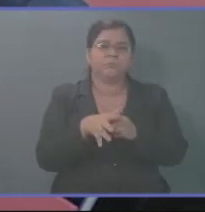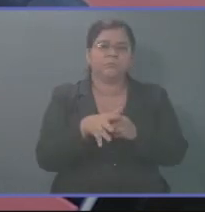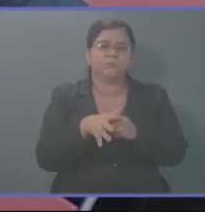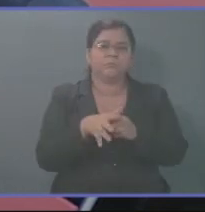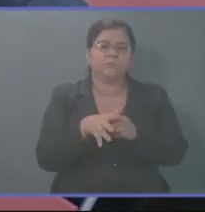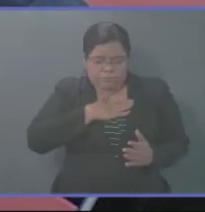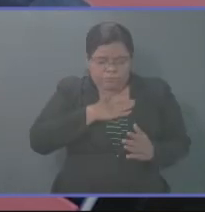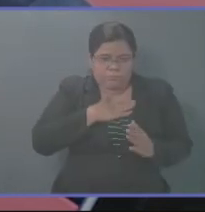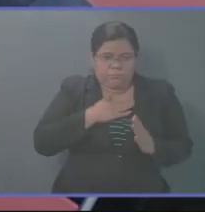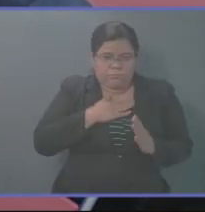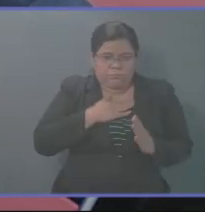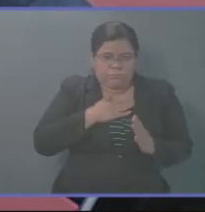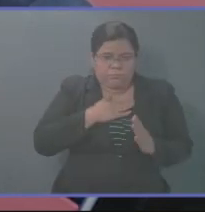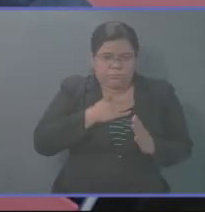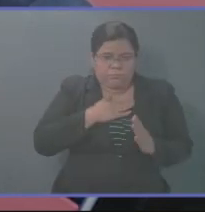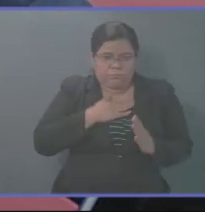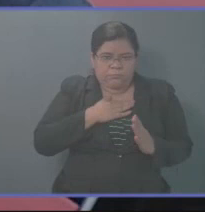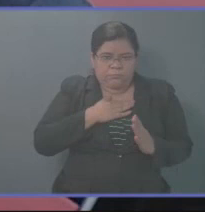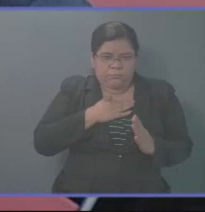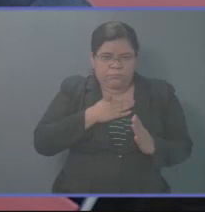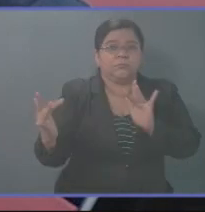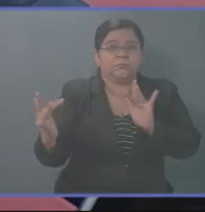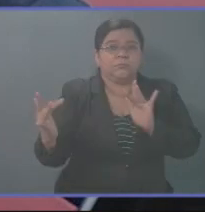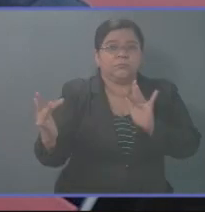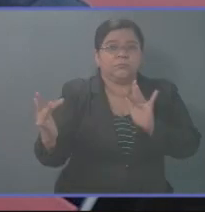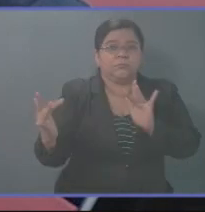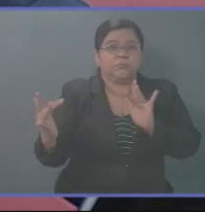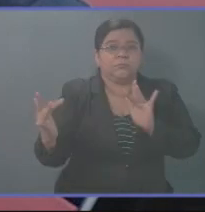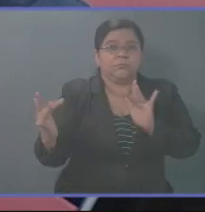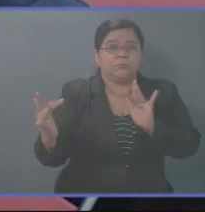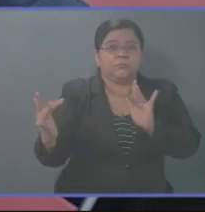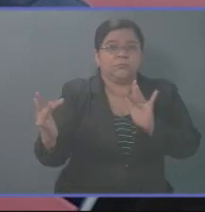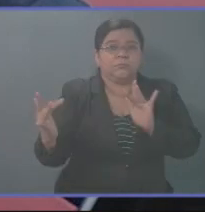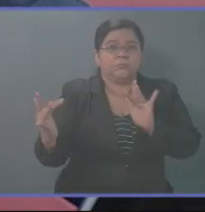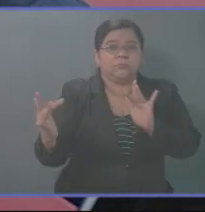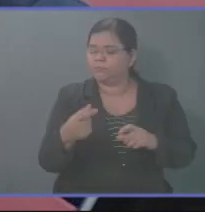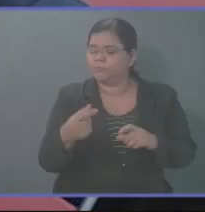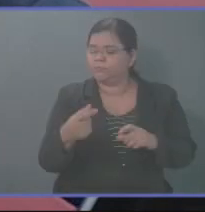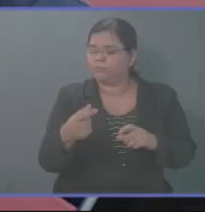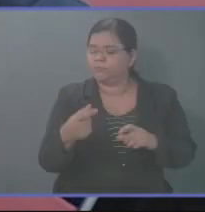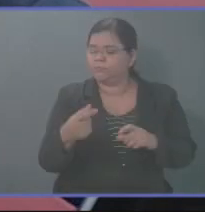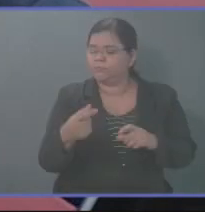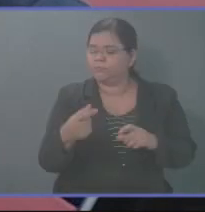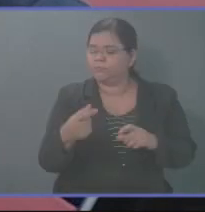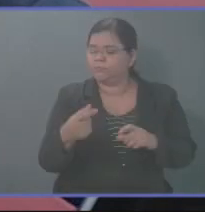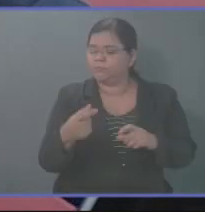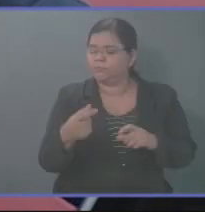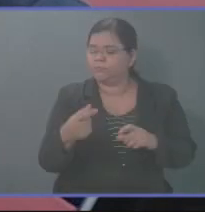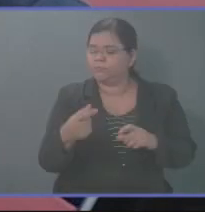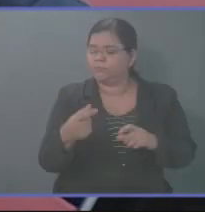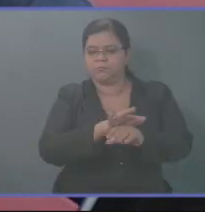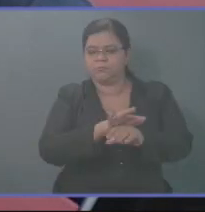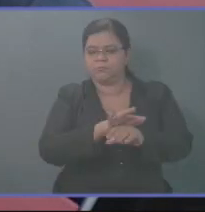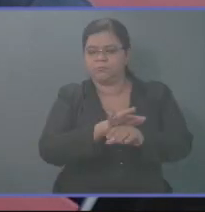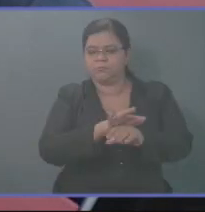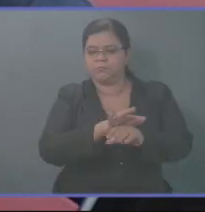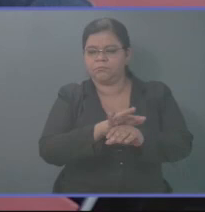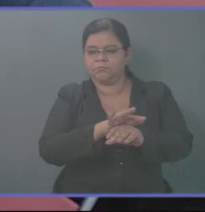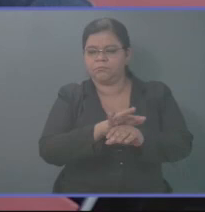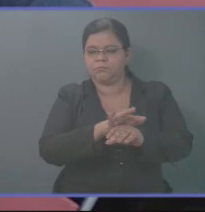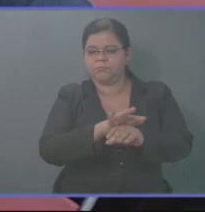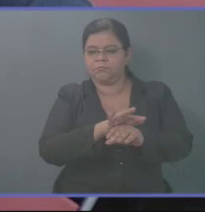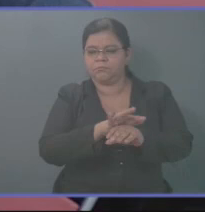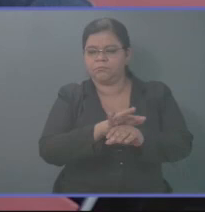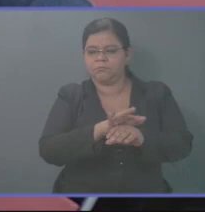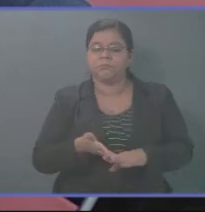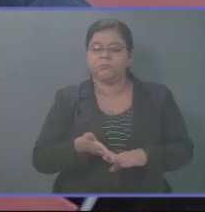los vectores y el contacto directo no se pueda seguir dando y utilizando lo que